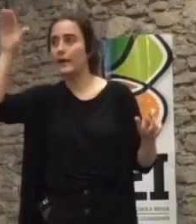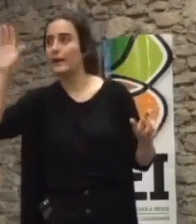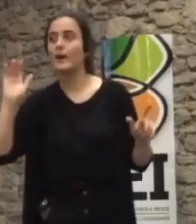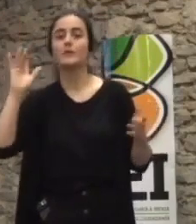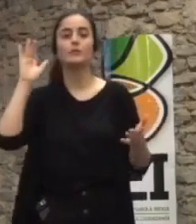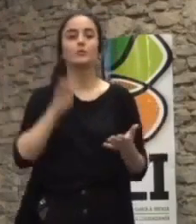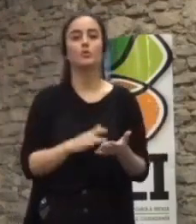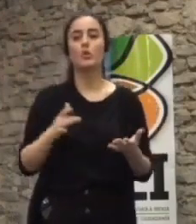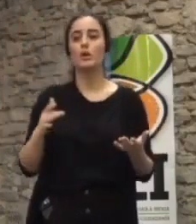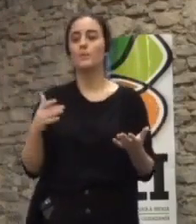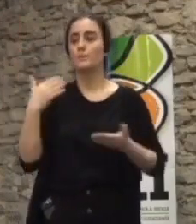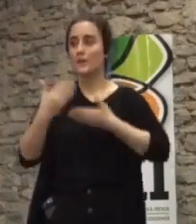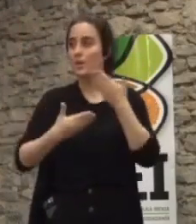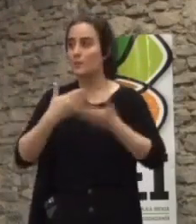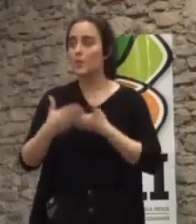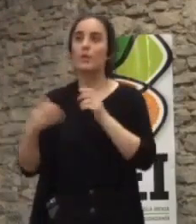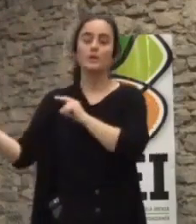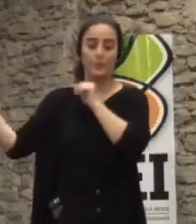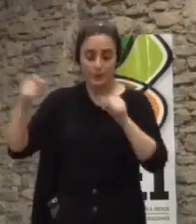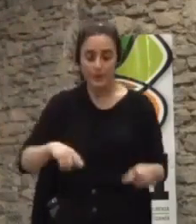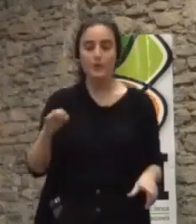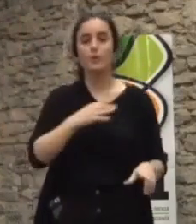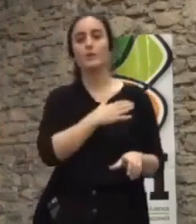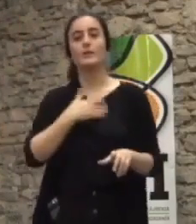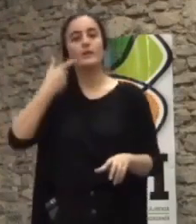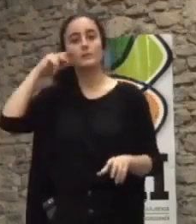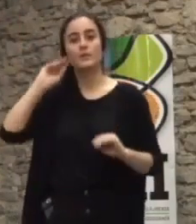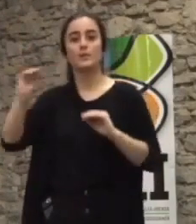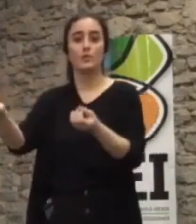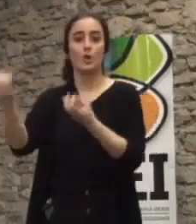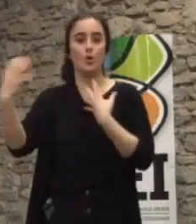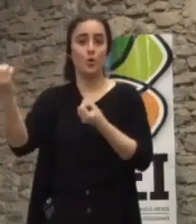que hayan tenido un proceso para venir aquí o que quieran contar y compartir su experiencia,